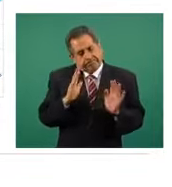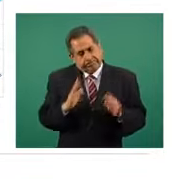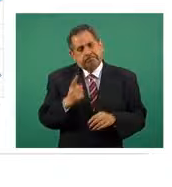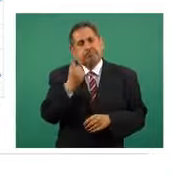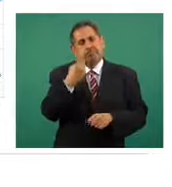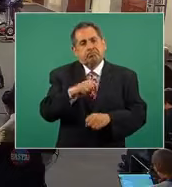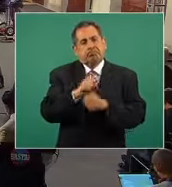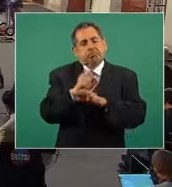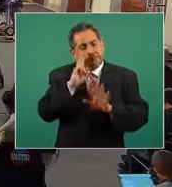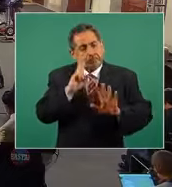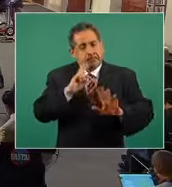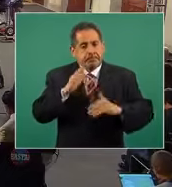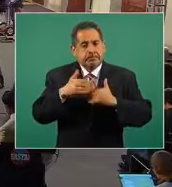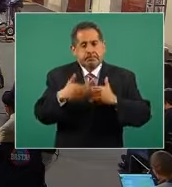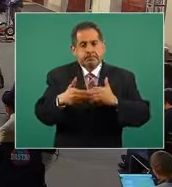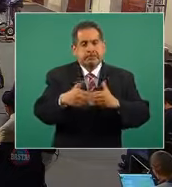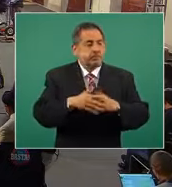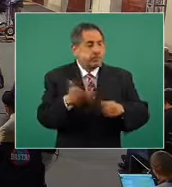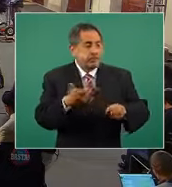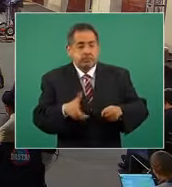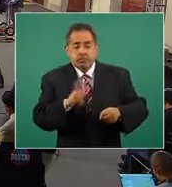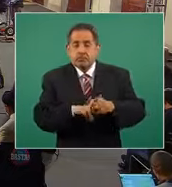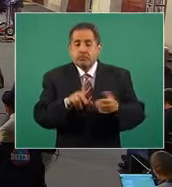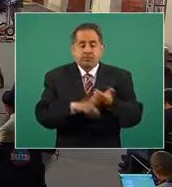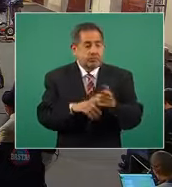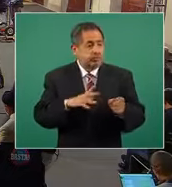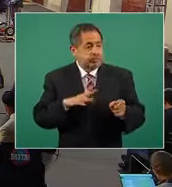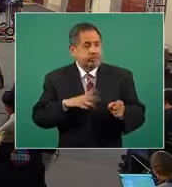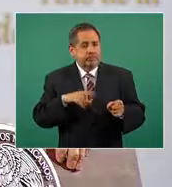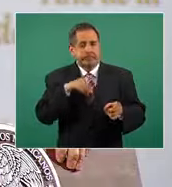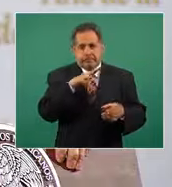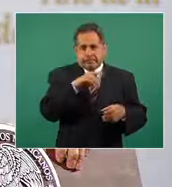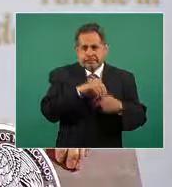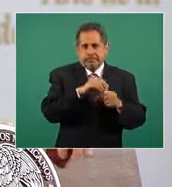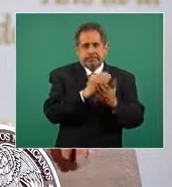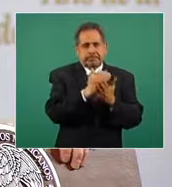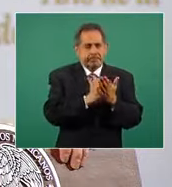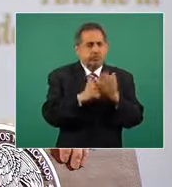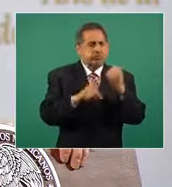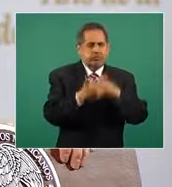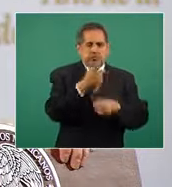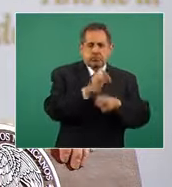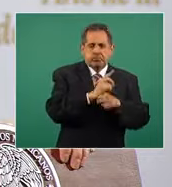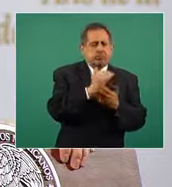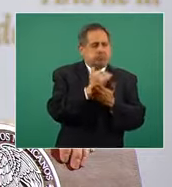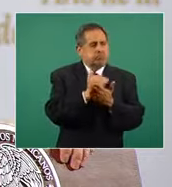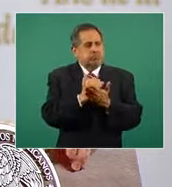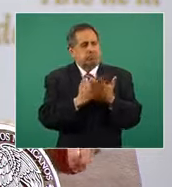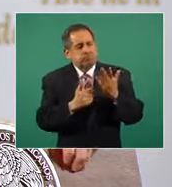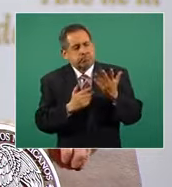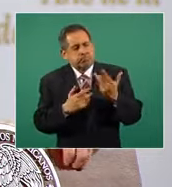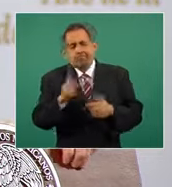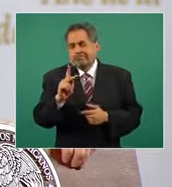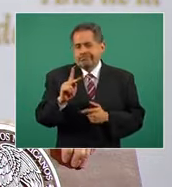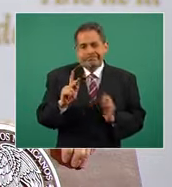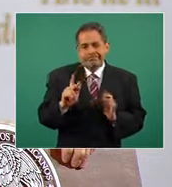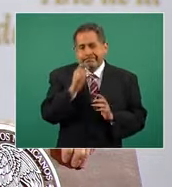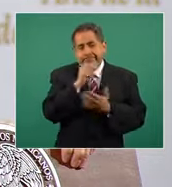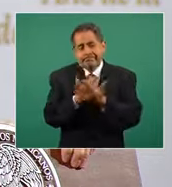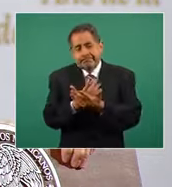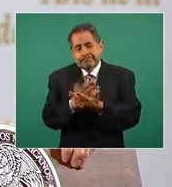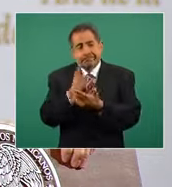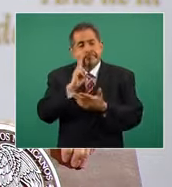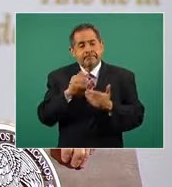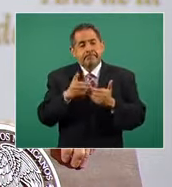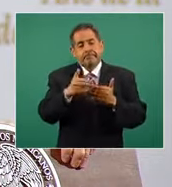vaya a la baja. La siguiente, la hospitalización sí tiene una tendencia a la baja de 12 días, pero todavía hay que esperar un poco a ver si ya